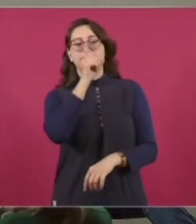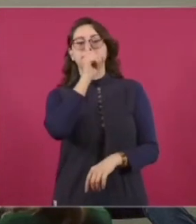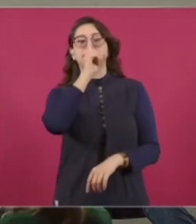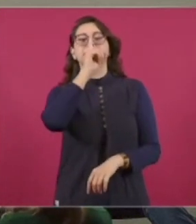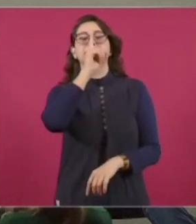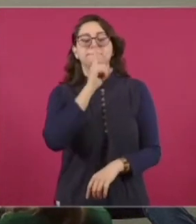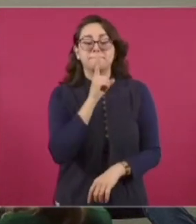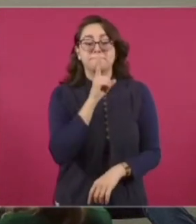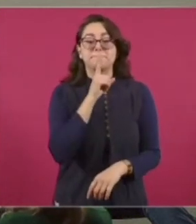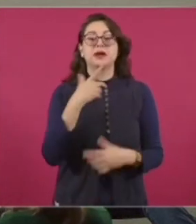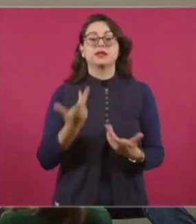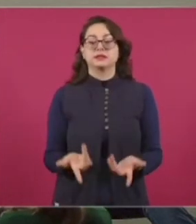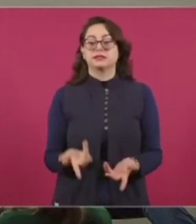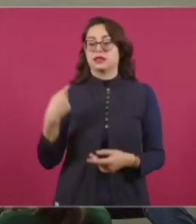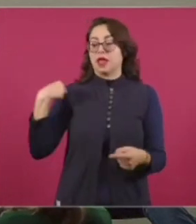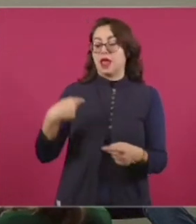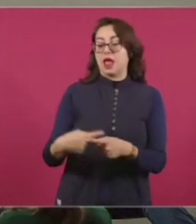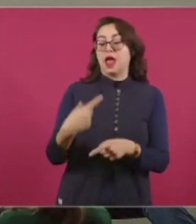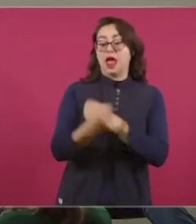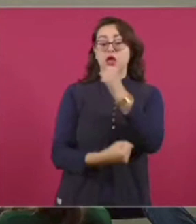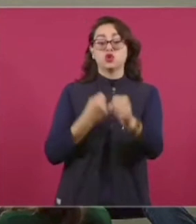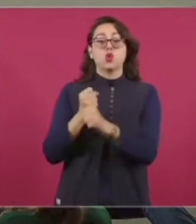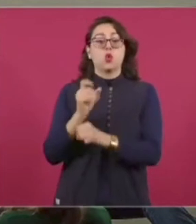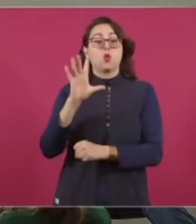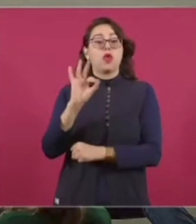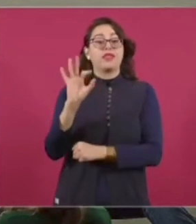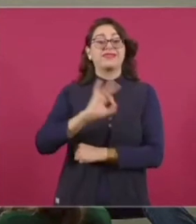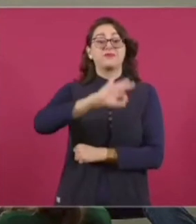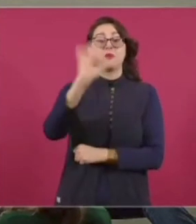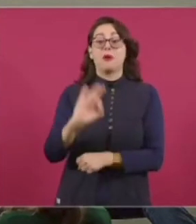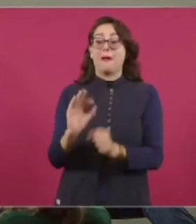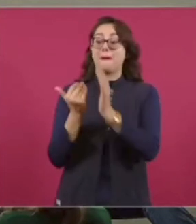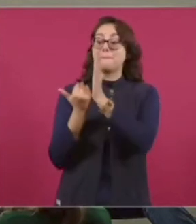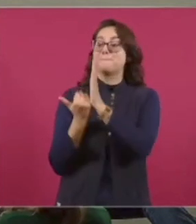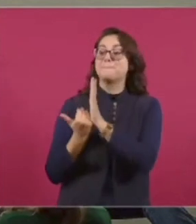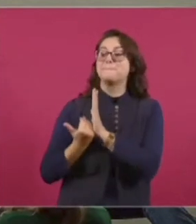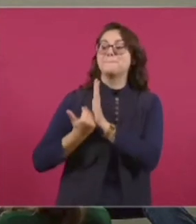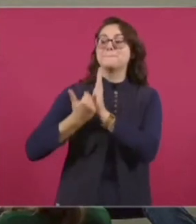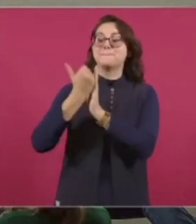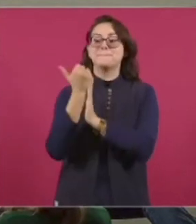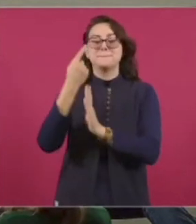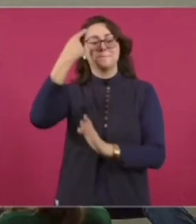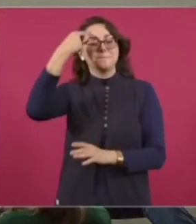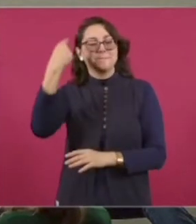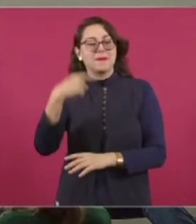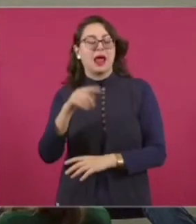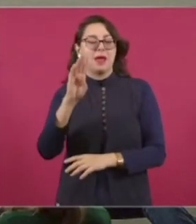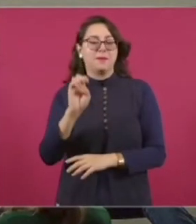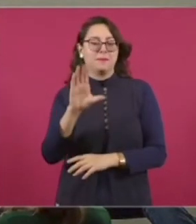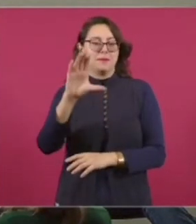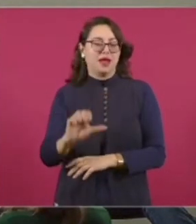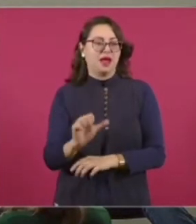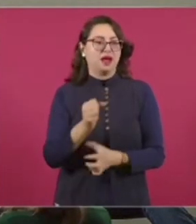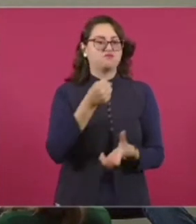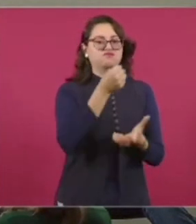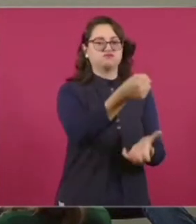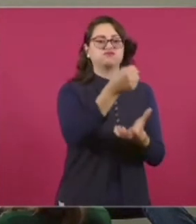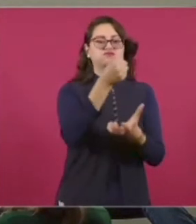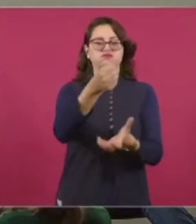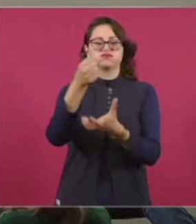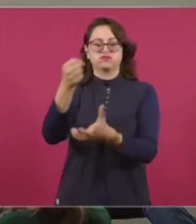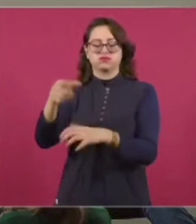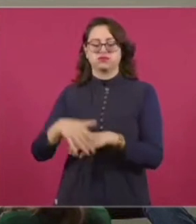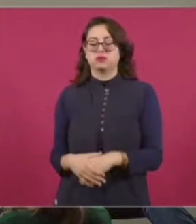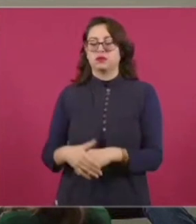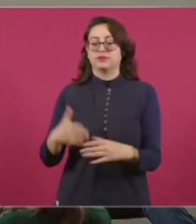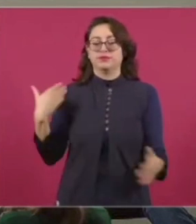posgrado aumentó 40% respecto al año 2017. En 2023 el presupuesto es de